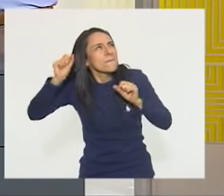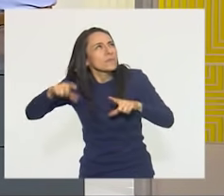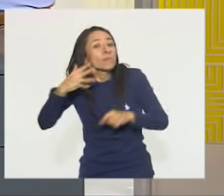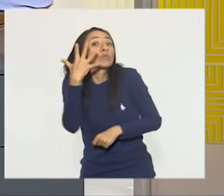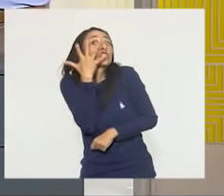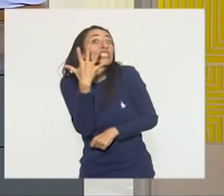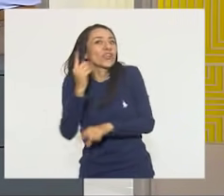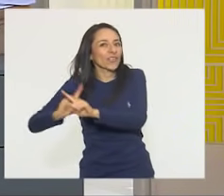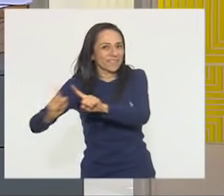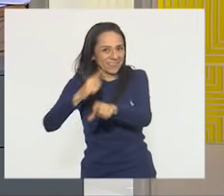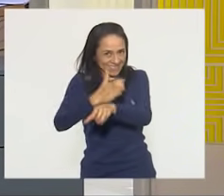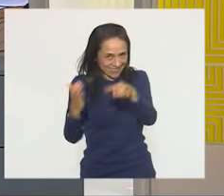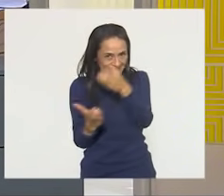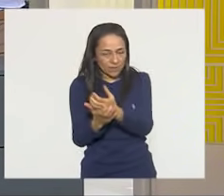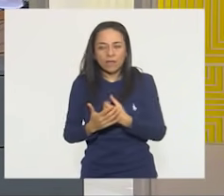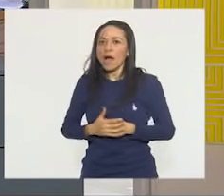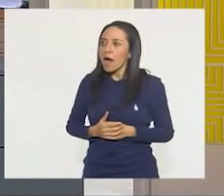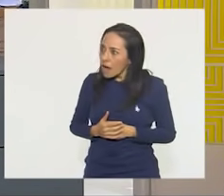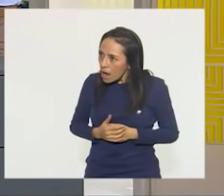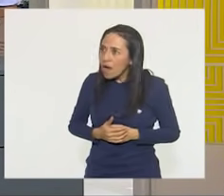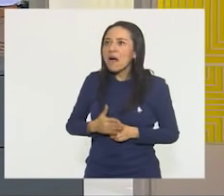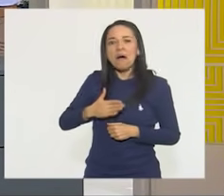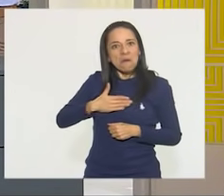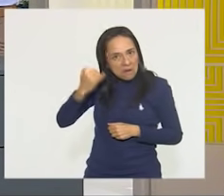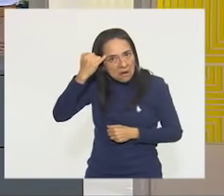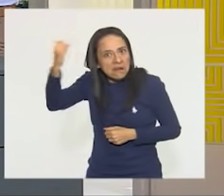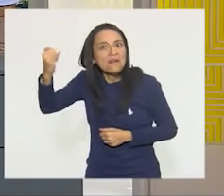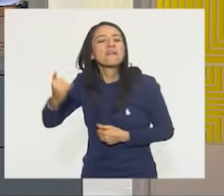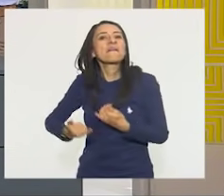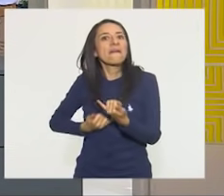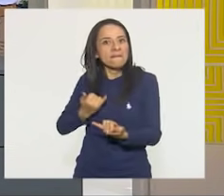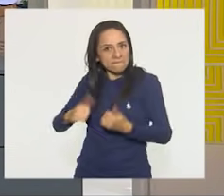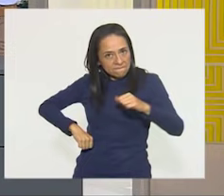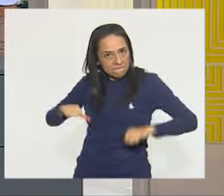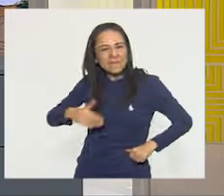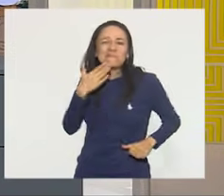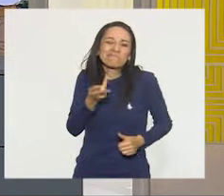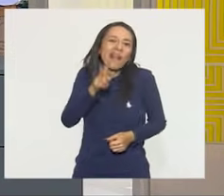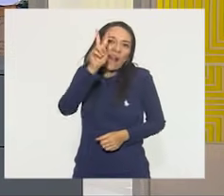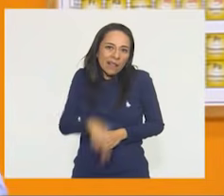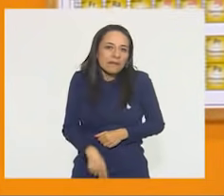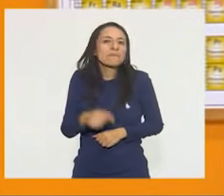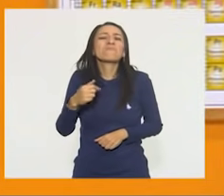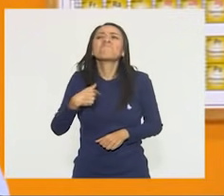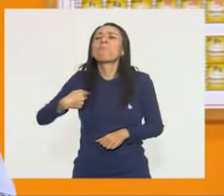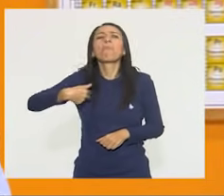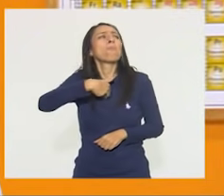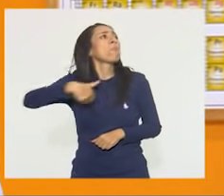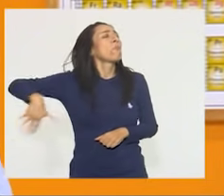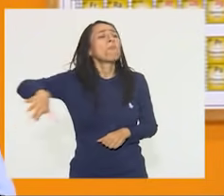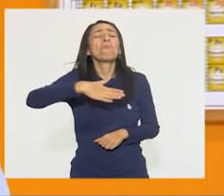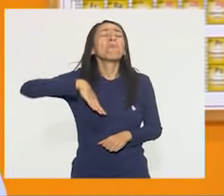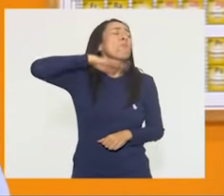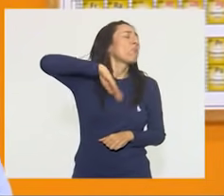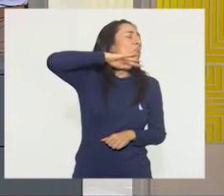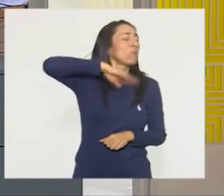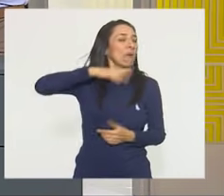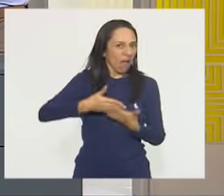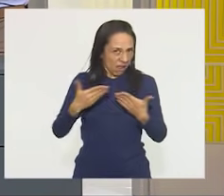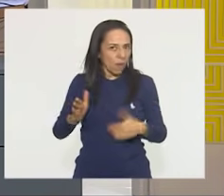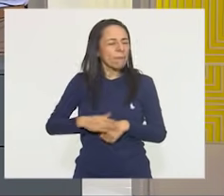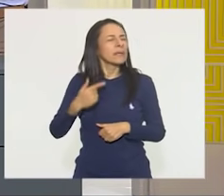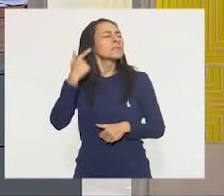Excelente ejercicio. Pasa que no siempre ponemos atención a todo lo que está a nuestro alrededor. Y así no nos va a quedar ninguna duda. Exacto.